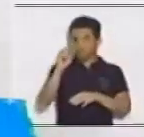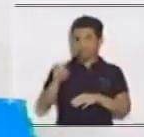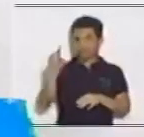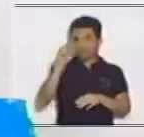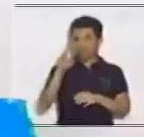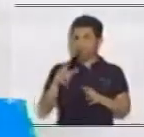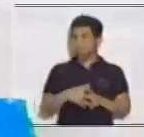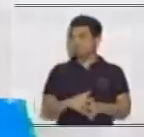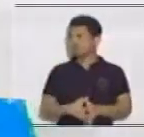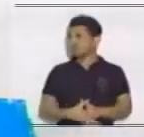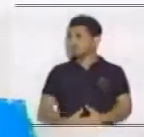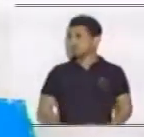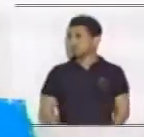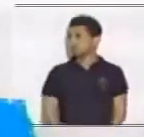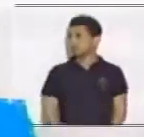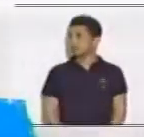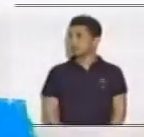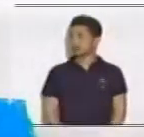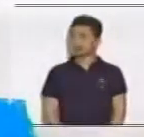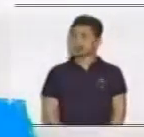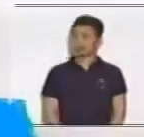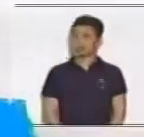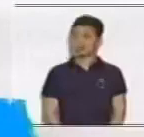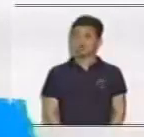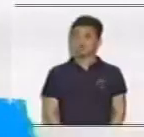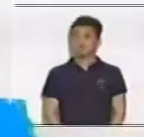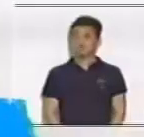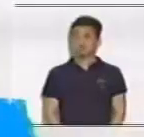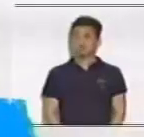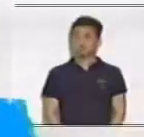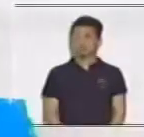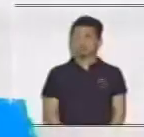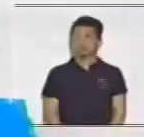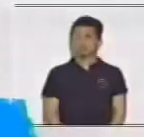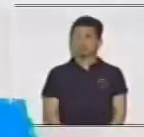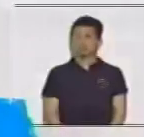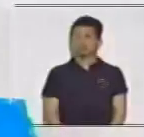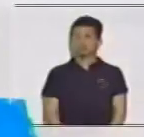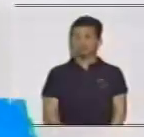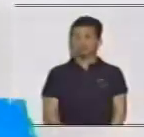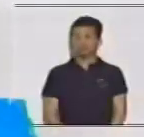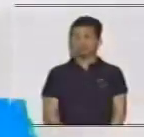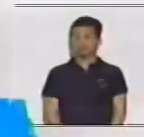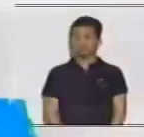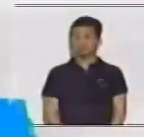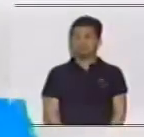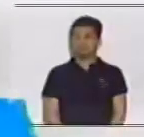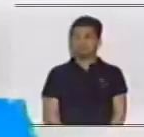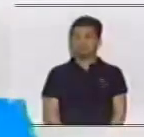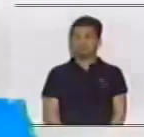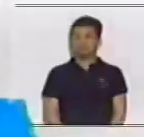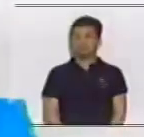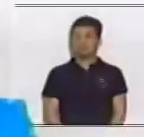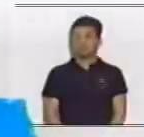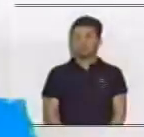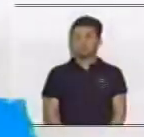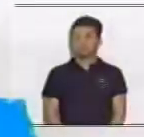90. Este. ¿Y cuál de los tres es mi lado más grande? Este. Miren. Voy a dejar mi lápiz